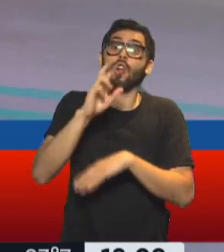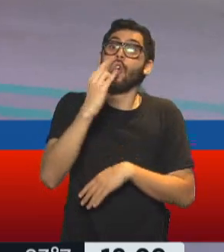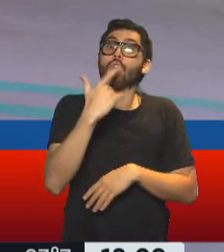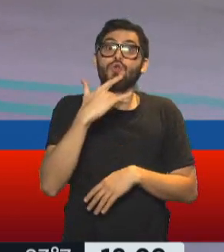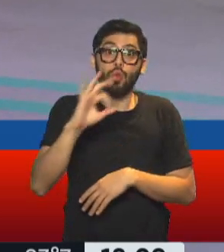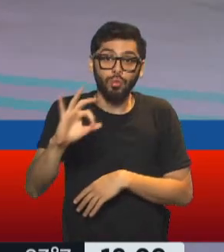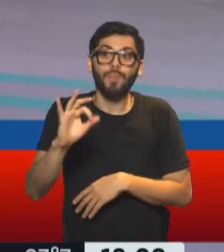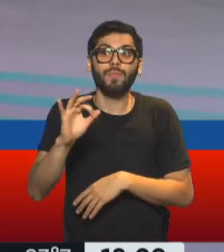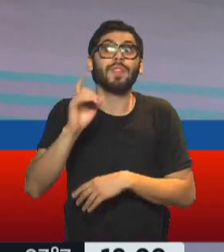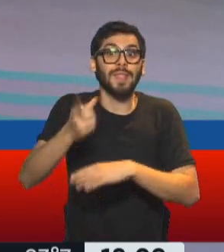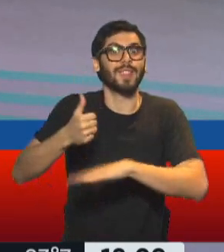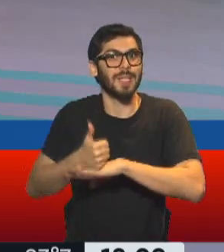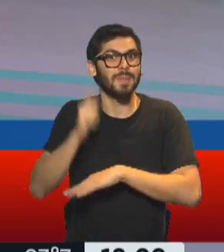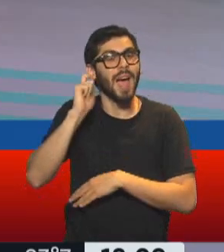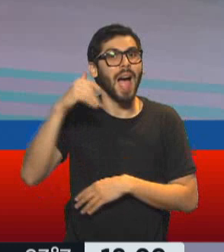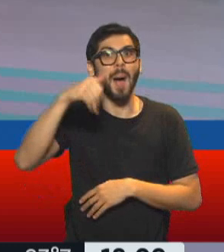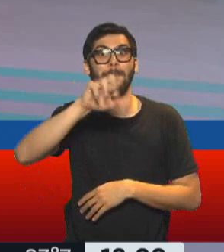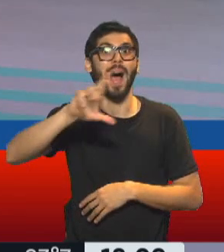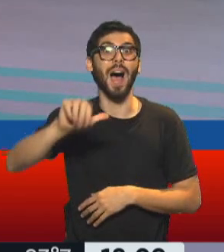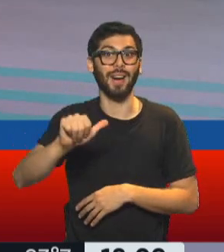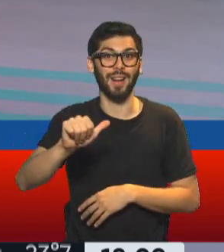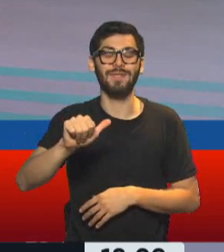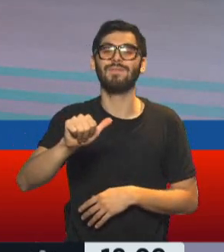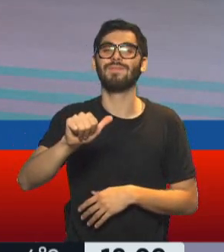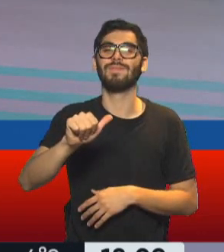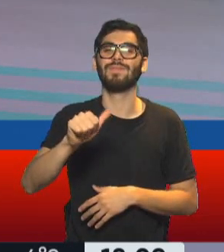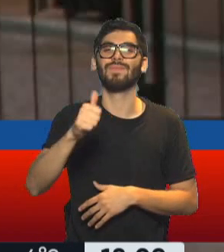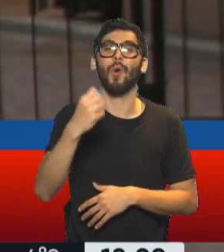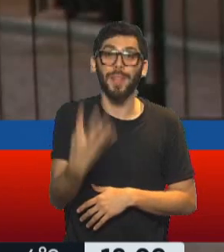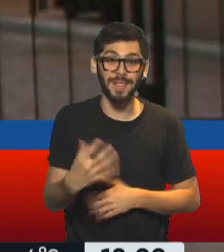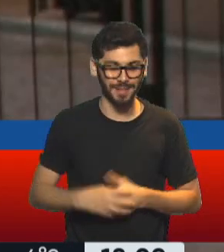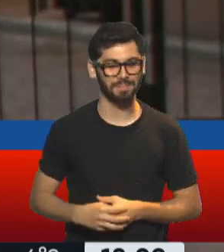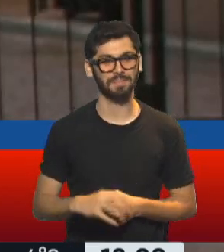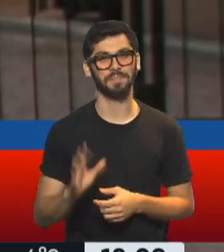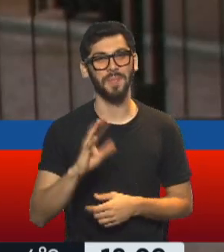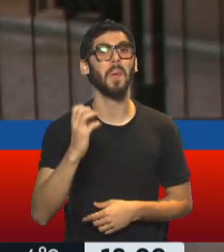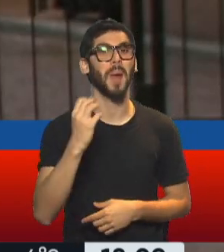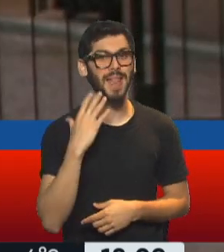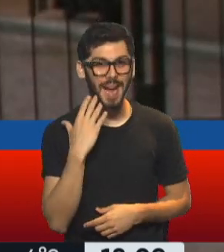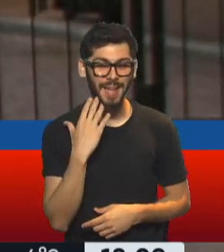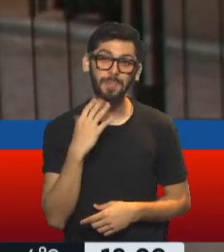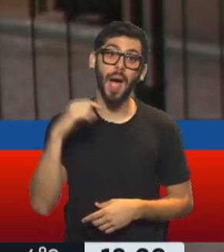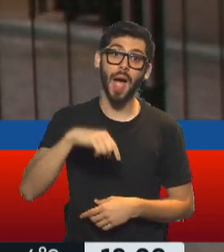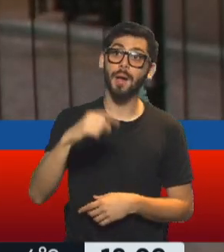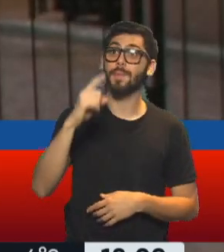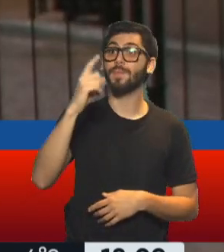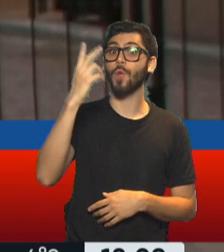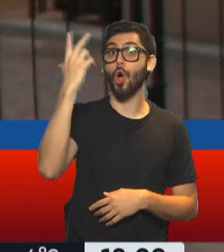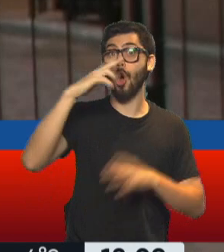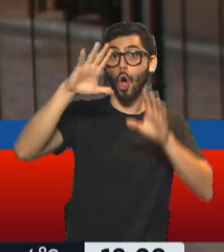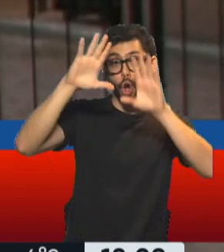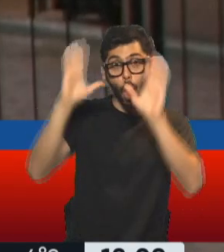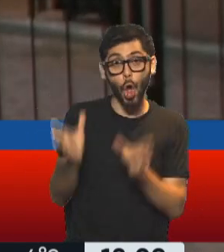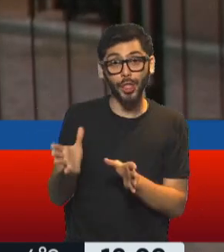Gamarra. Gabriel, buenas tardes. ¿Cómo les va? Muy buenas tardes, Ariel, Pablo. La verdad que aquí en el interior, por lo que nos